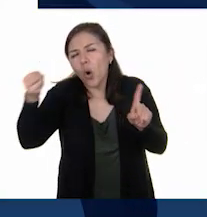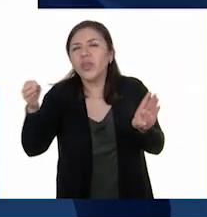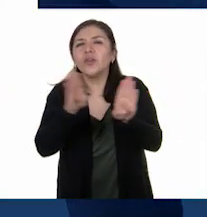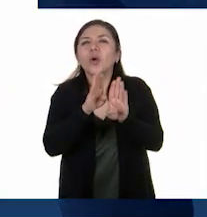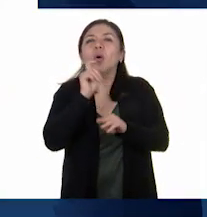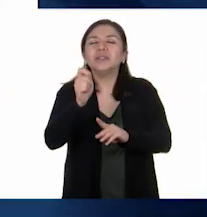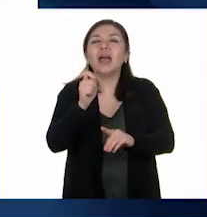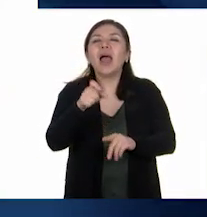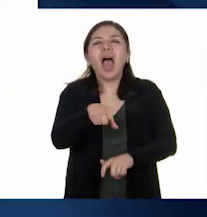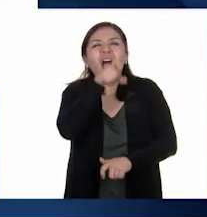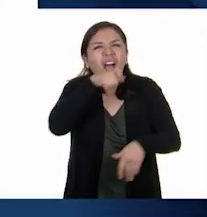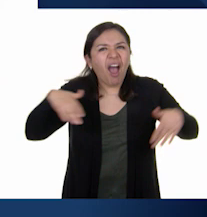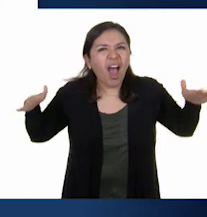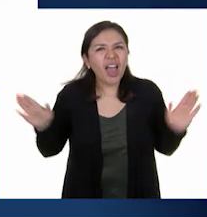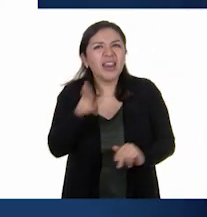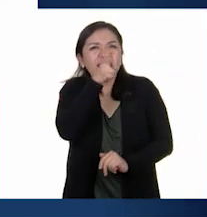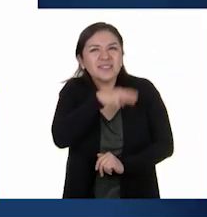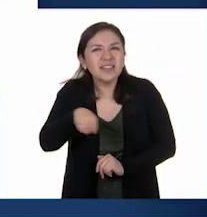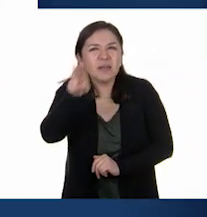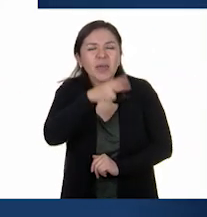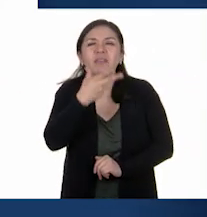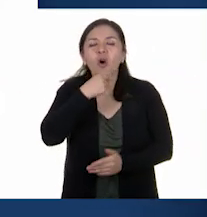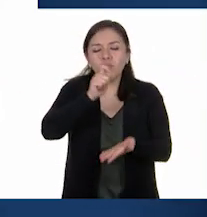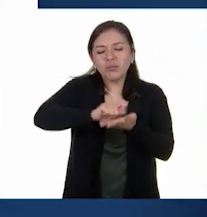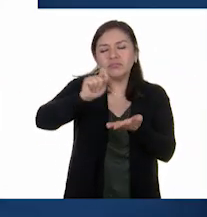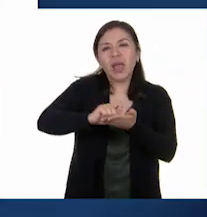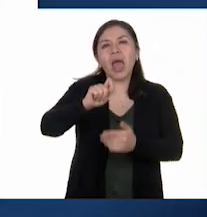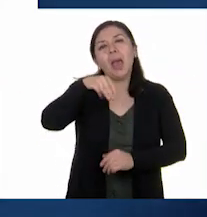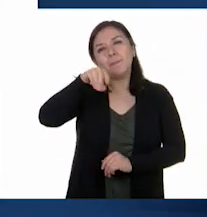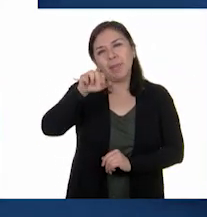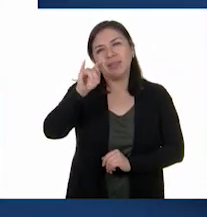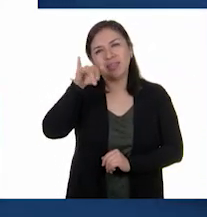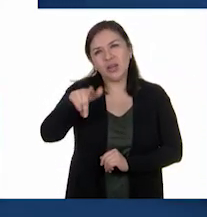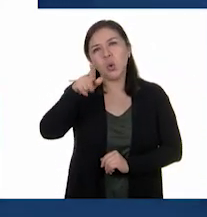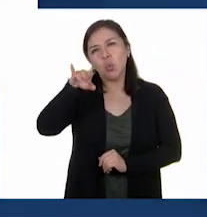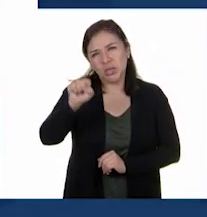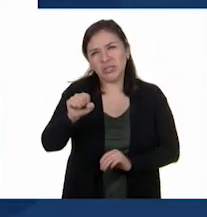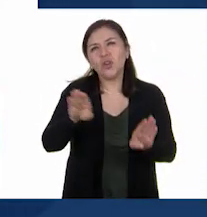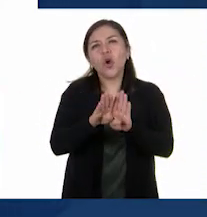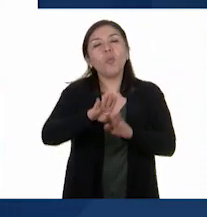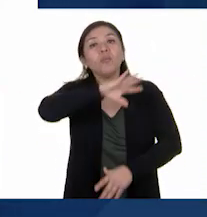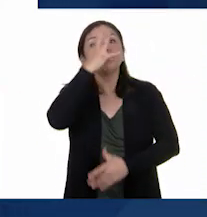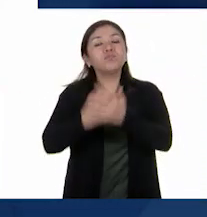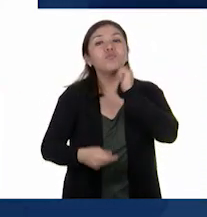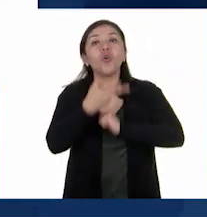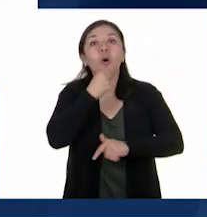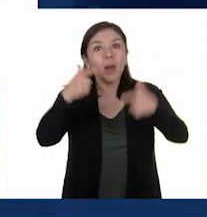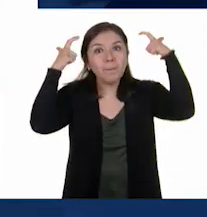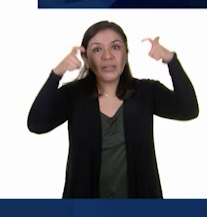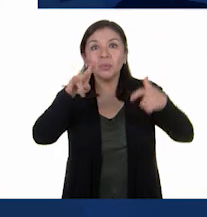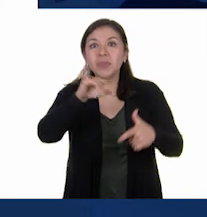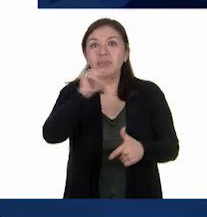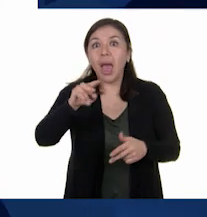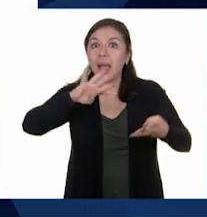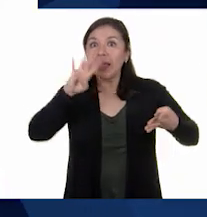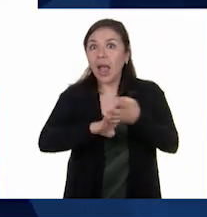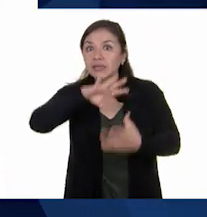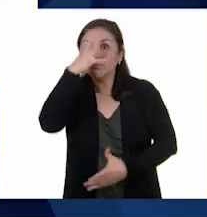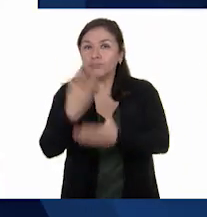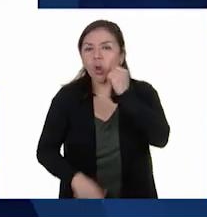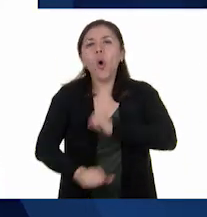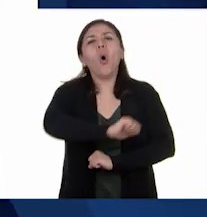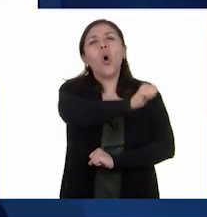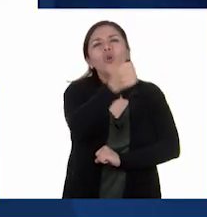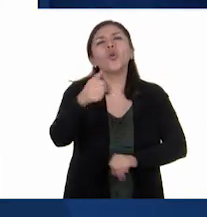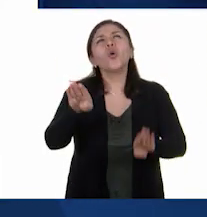de El águila y la serpiente de Martín Luis Guzmán, sobre la fuga de Villa de una prisión, mientras que otros pueden ser pues mucho